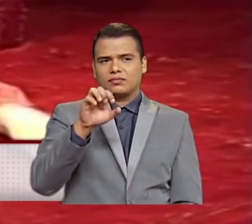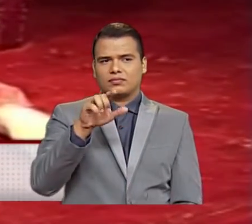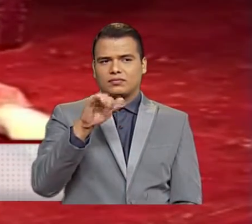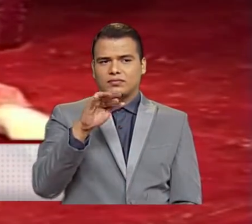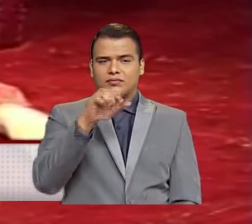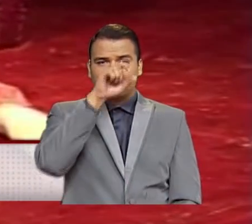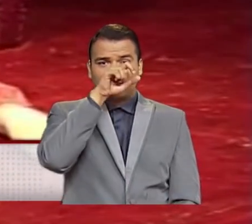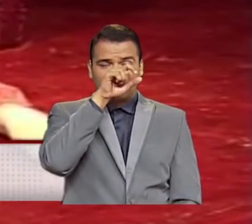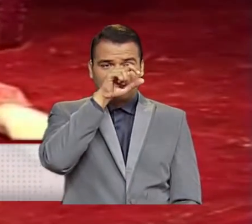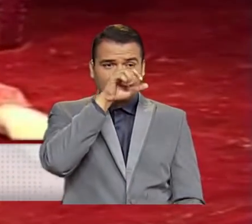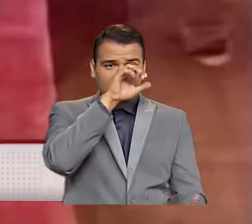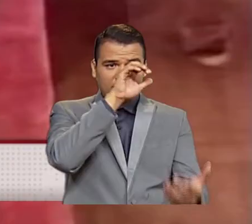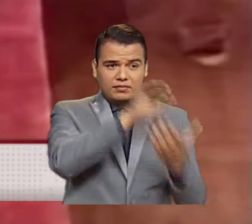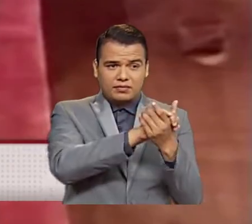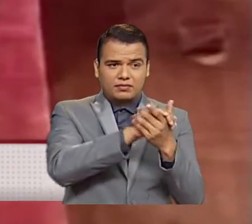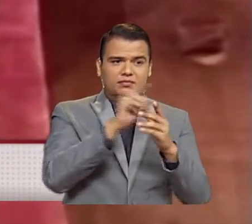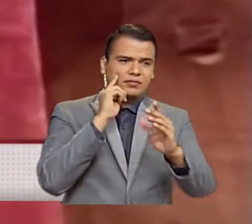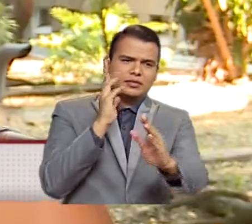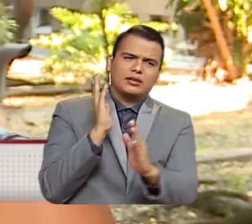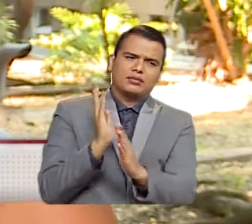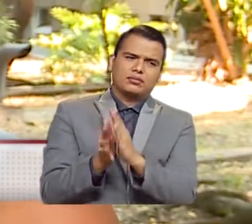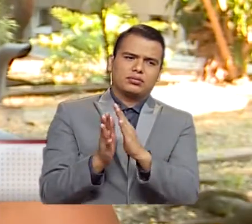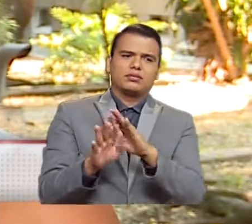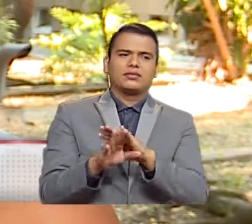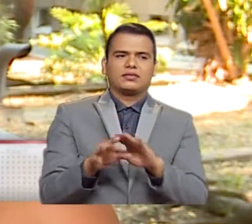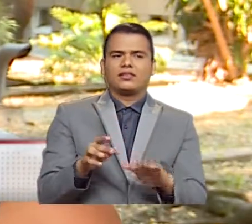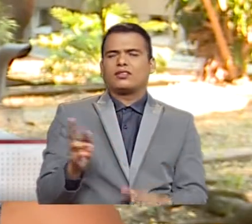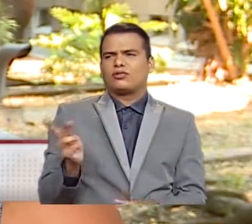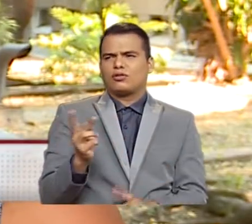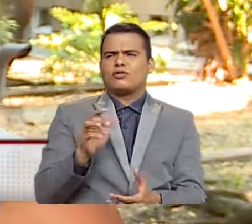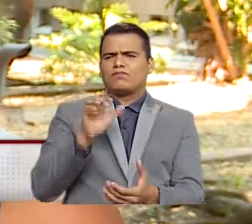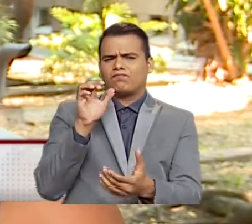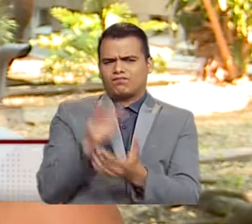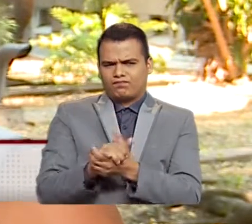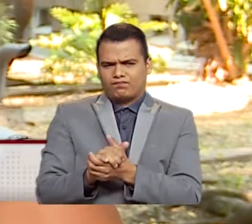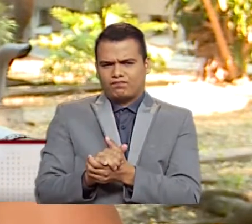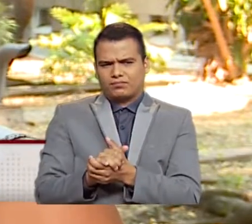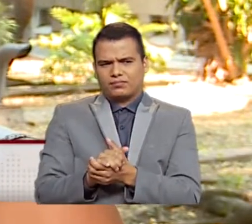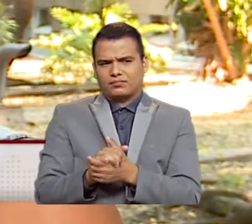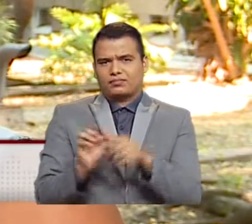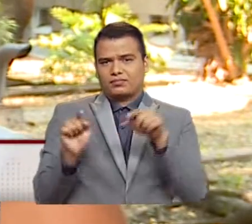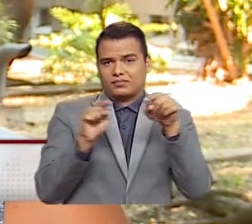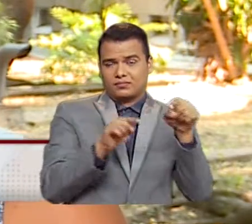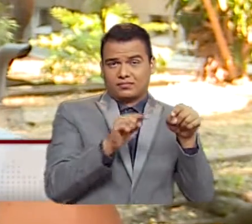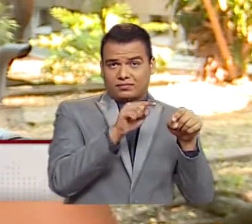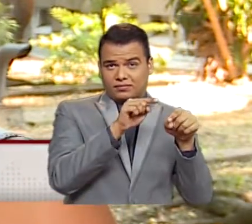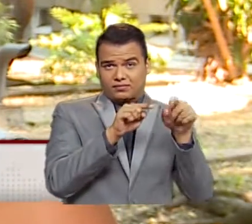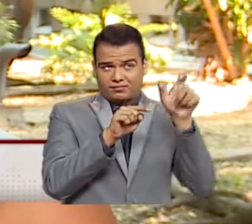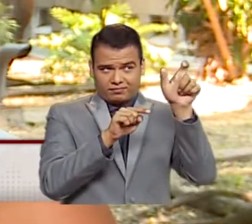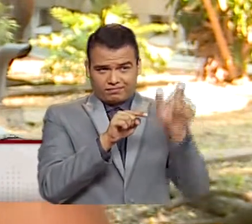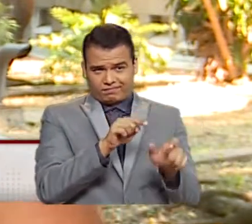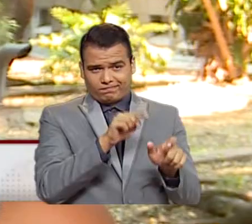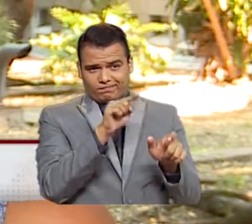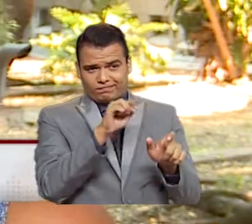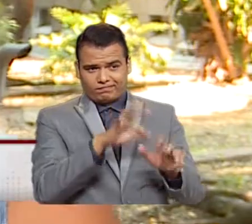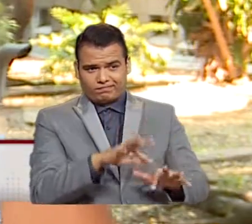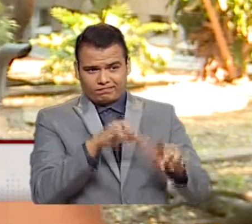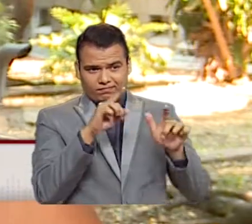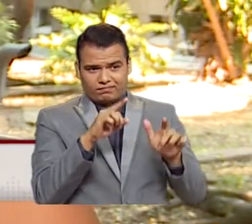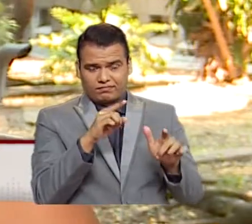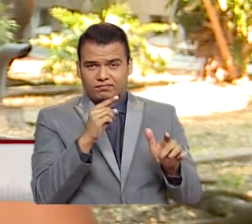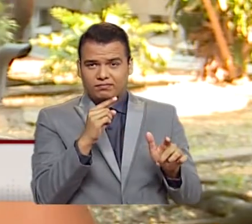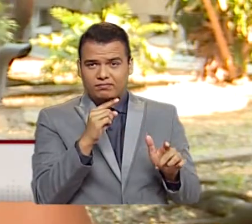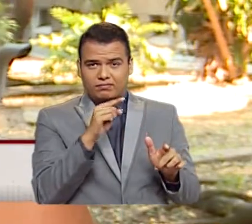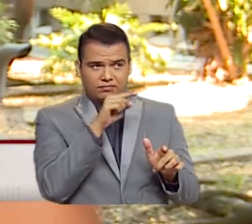loro. Son como mejores amigos. A ellos les pasa que se encuentran en la boca de un ladrón que acaban de cortarle la